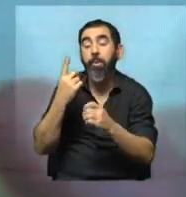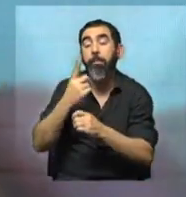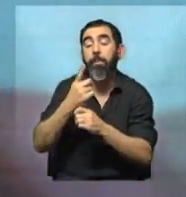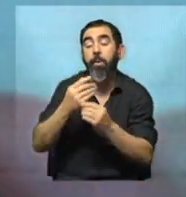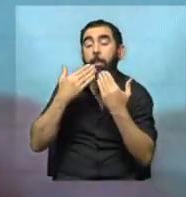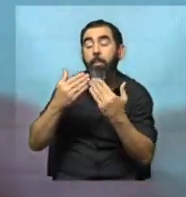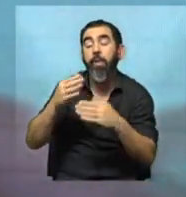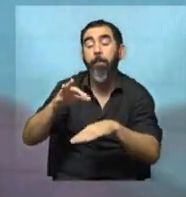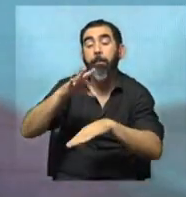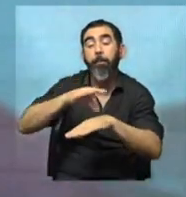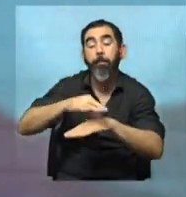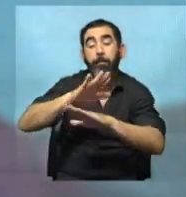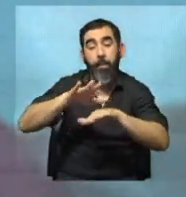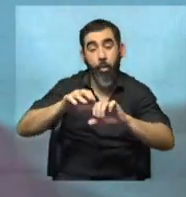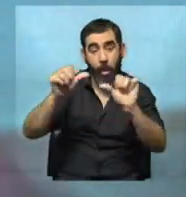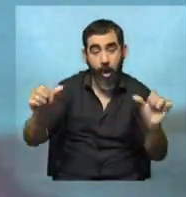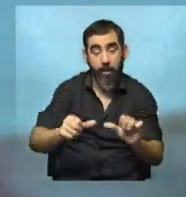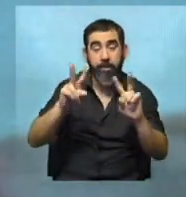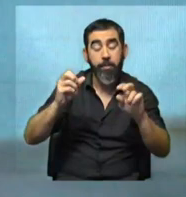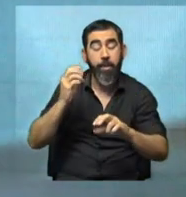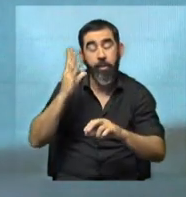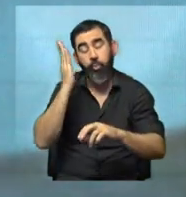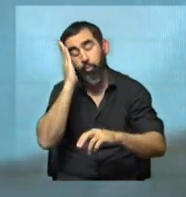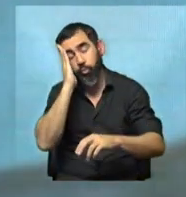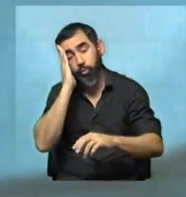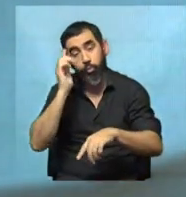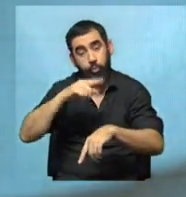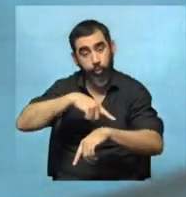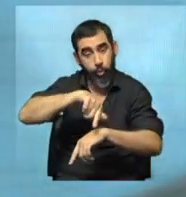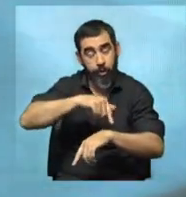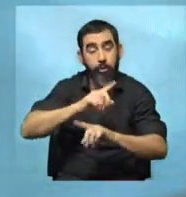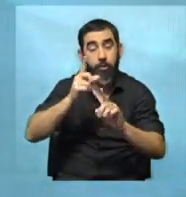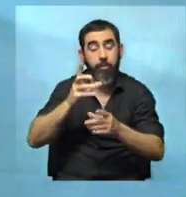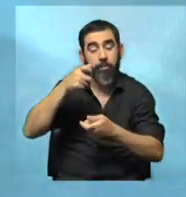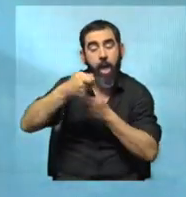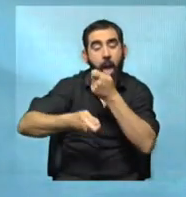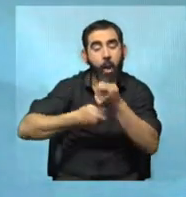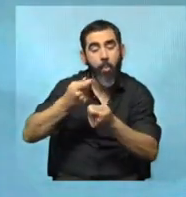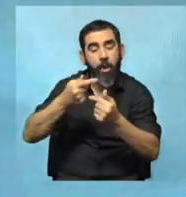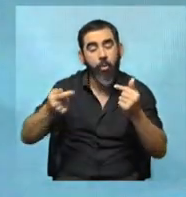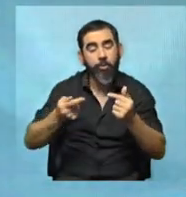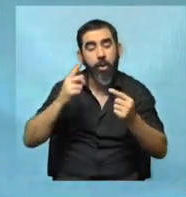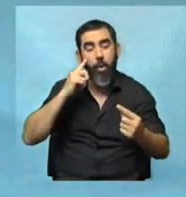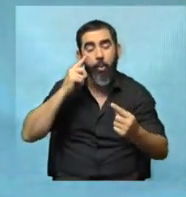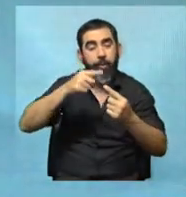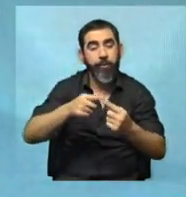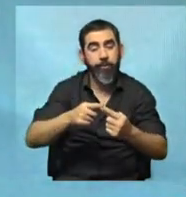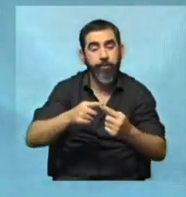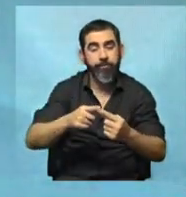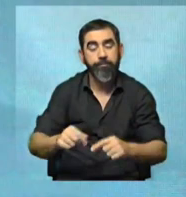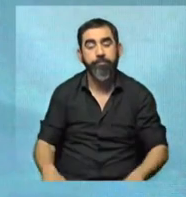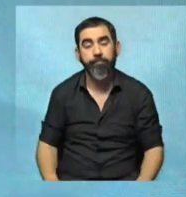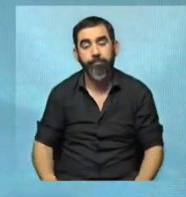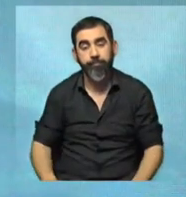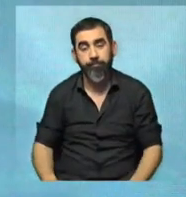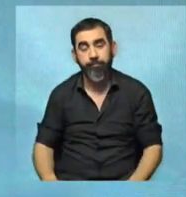hace el pediatra sobre el sueño del niño, como a también incorporar algunas medidas objetivas, no solamente el uso